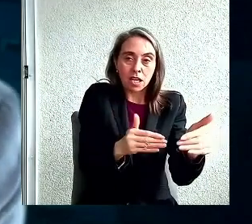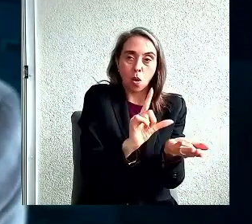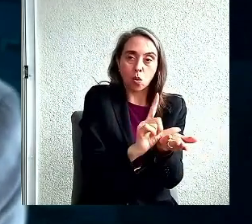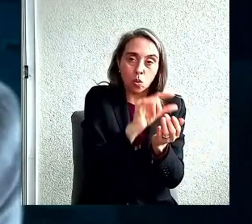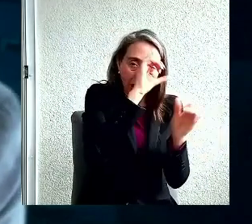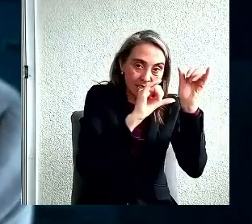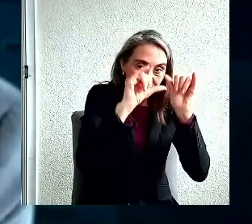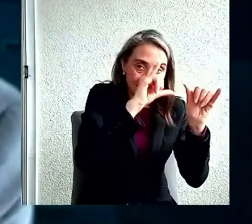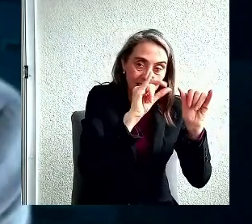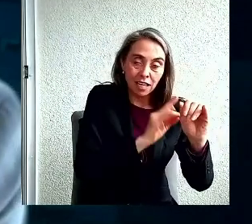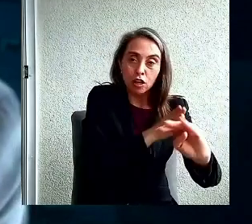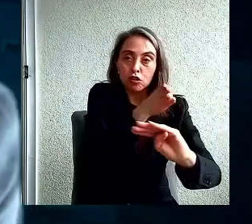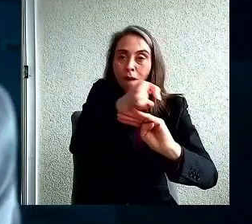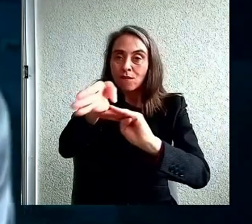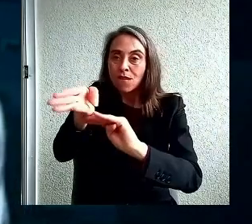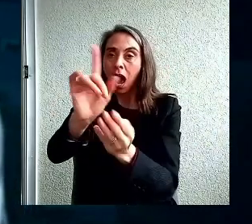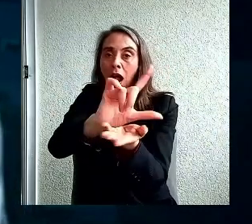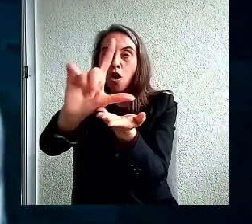Francisco.